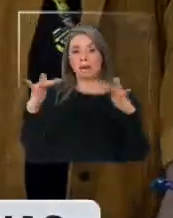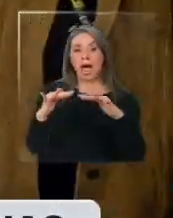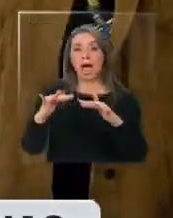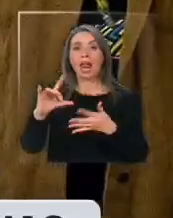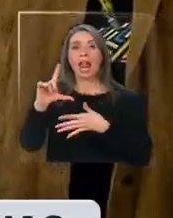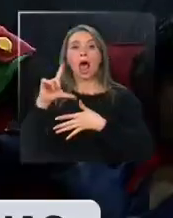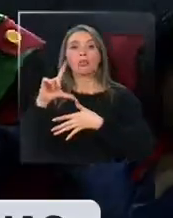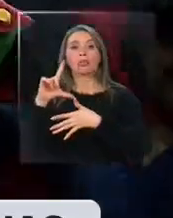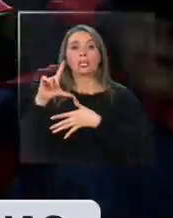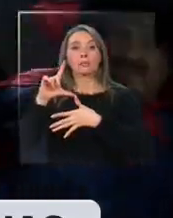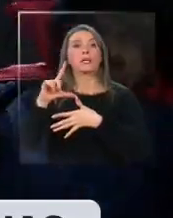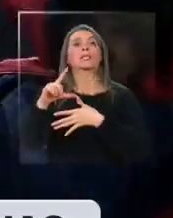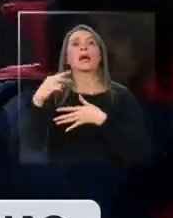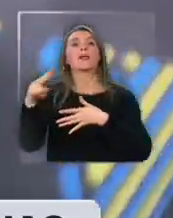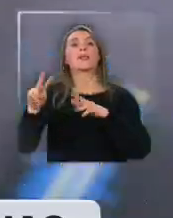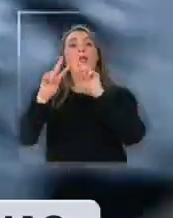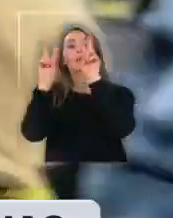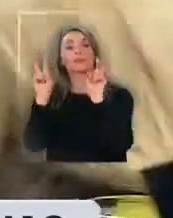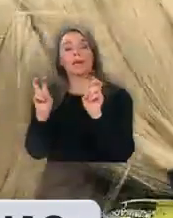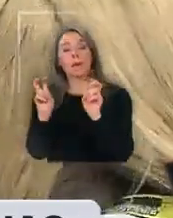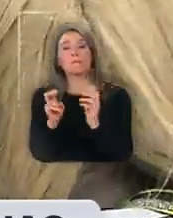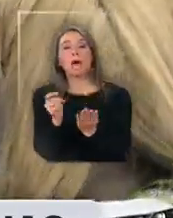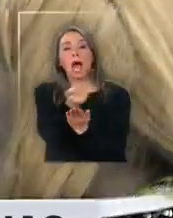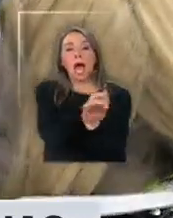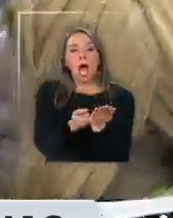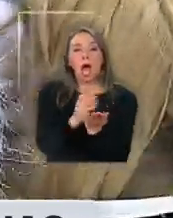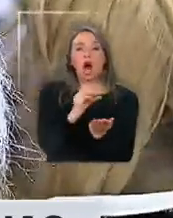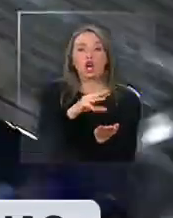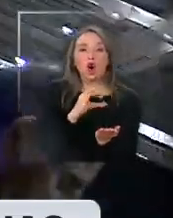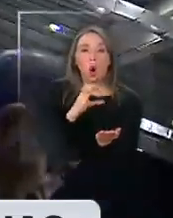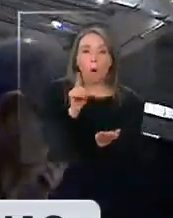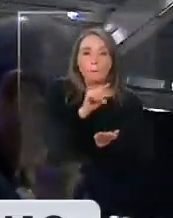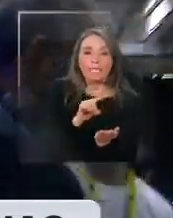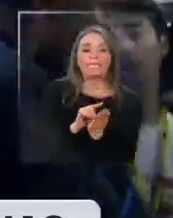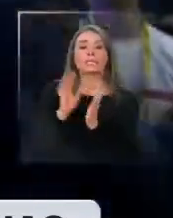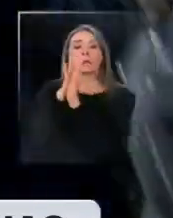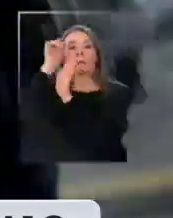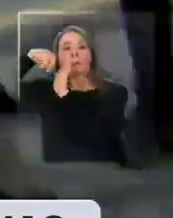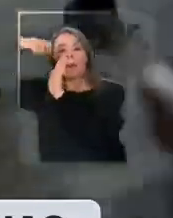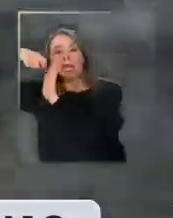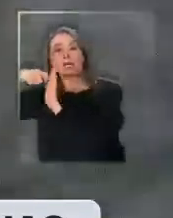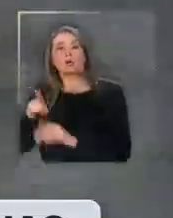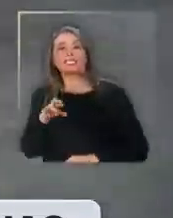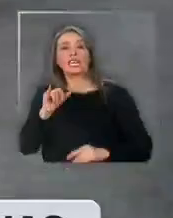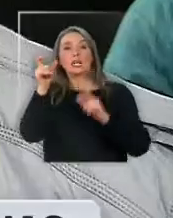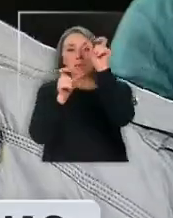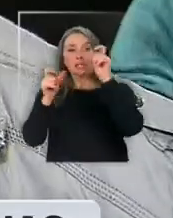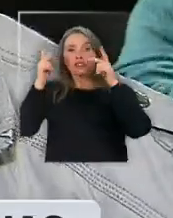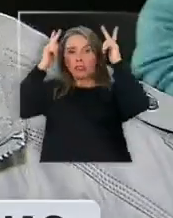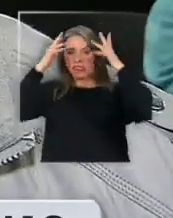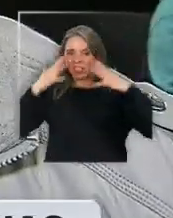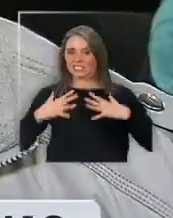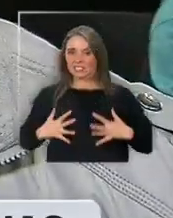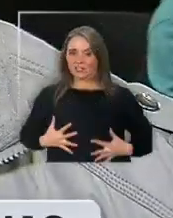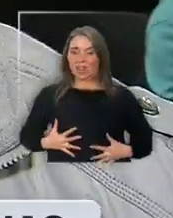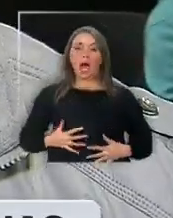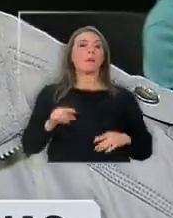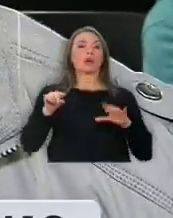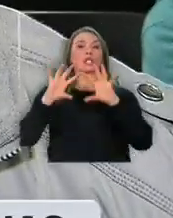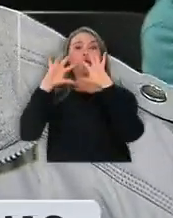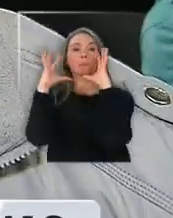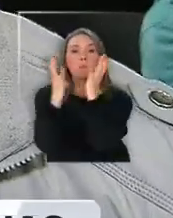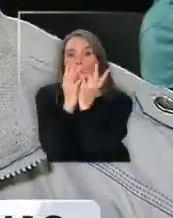dedicada al mundo del cómic las series y las películas no es solamente gente disfrazándose sino que es todo un mundo de